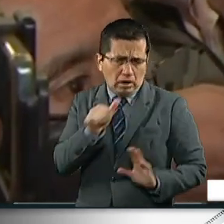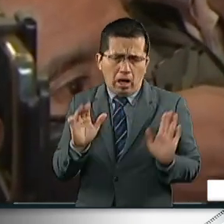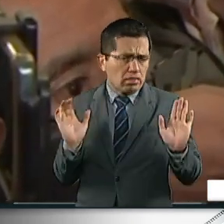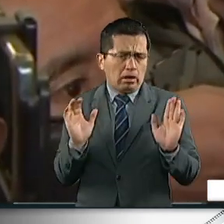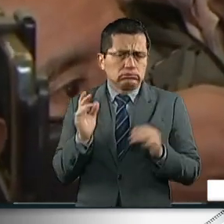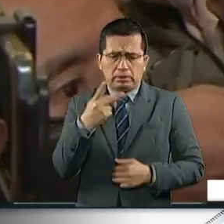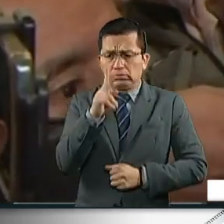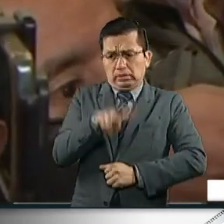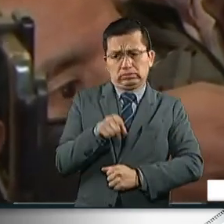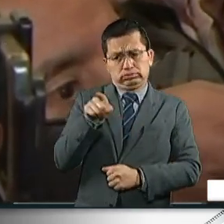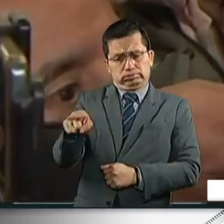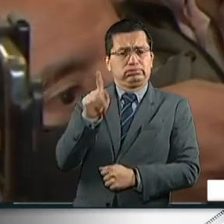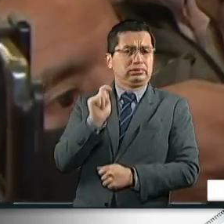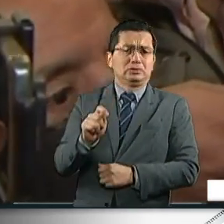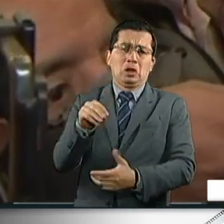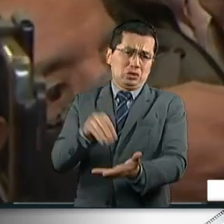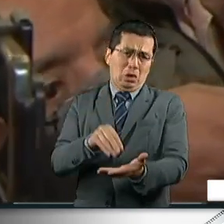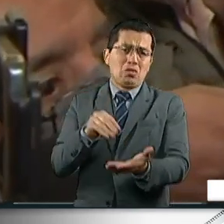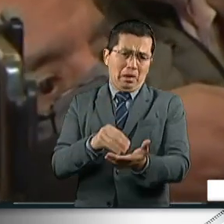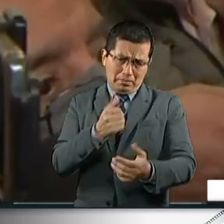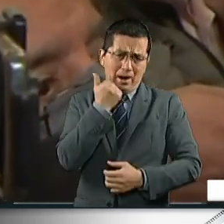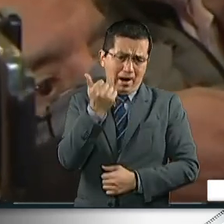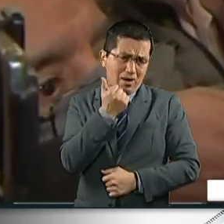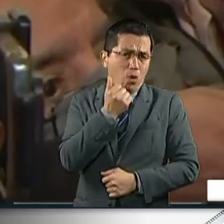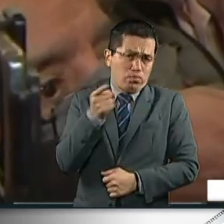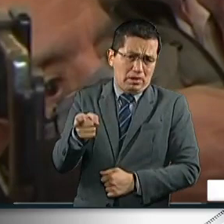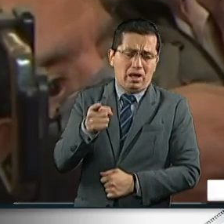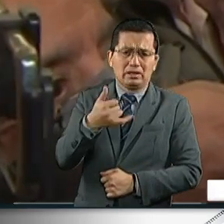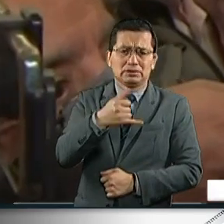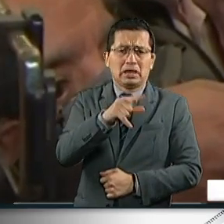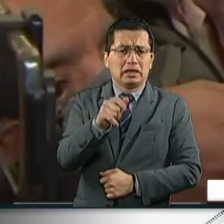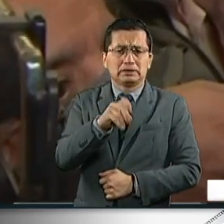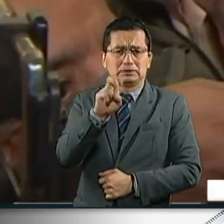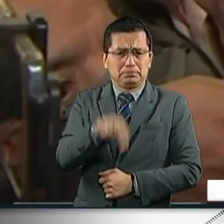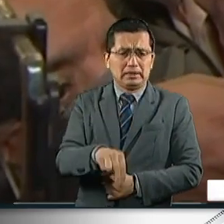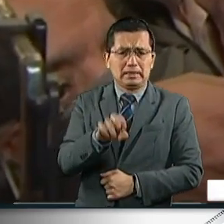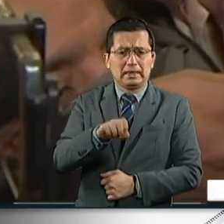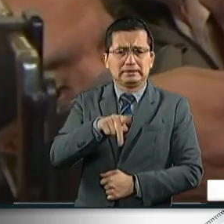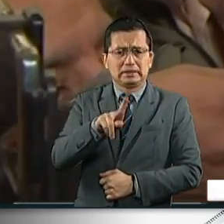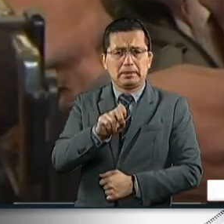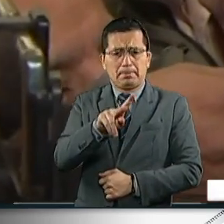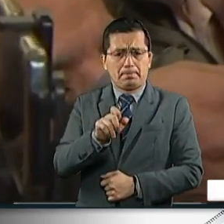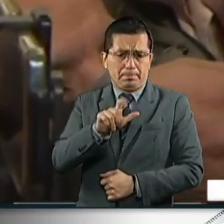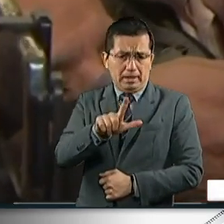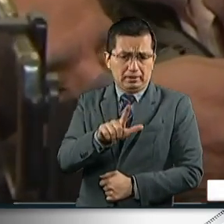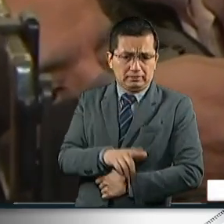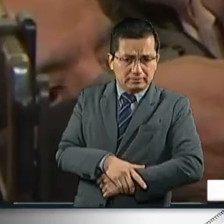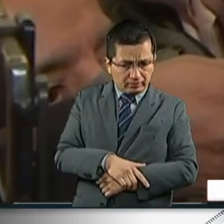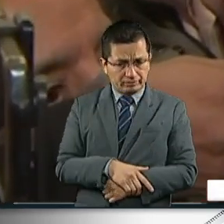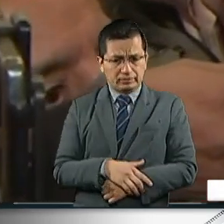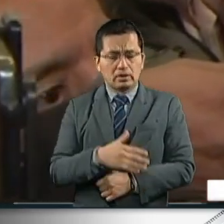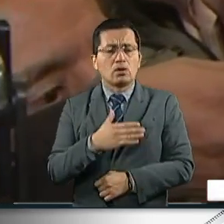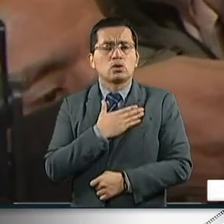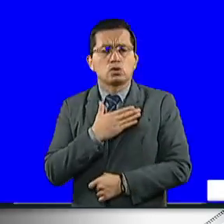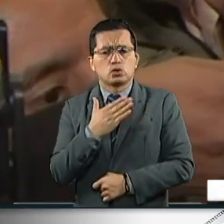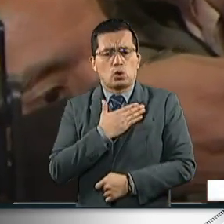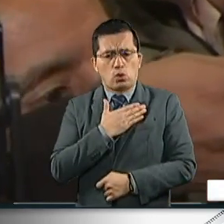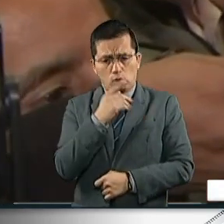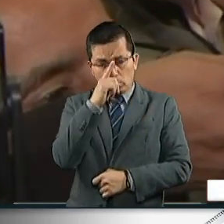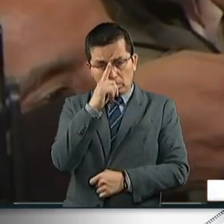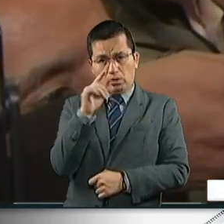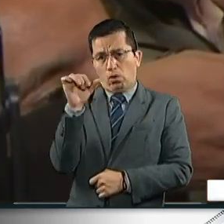la alumna Jazmín Esquivel y lo he presentado